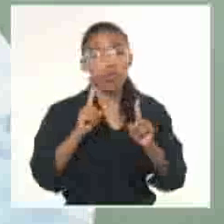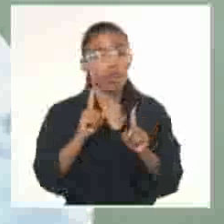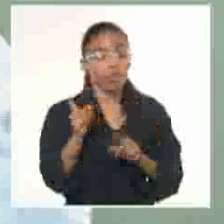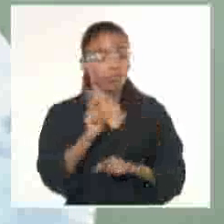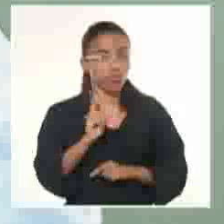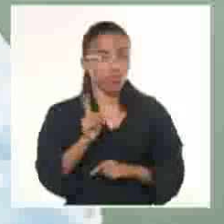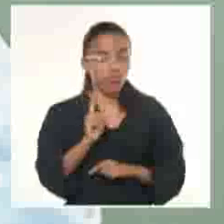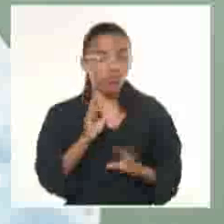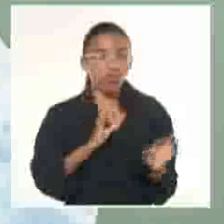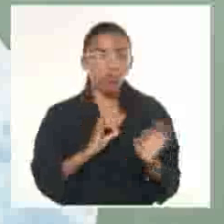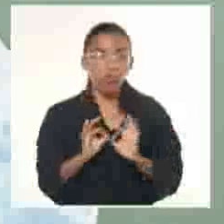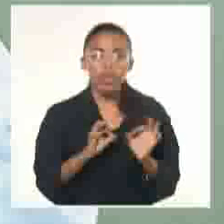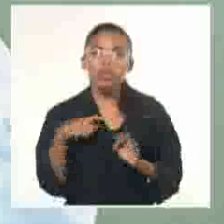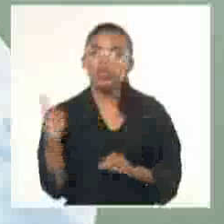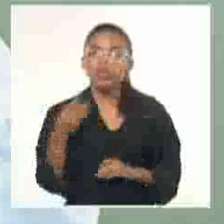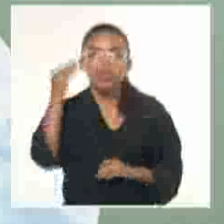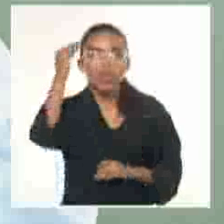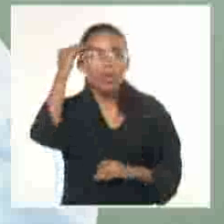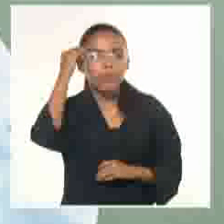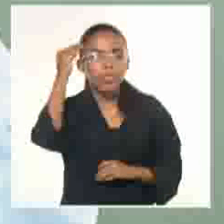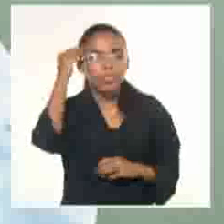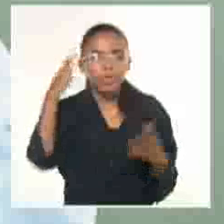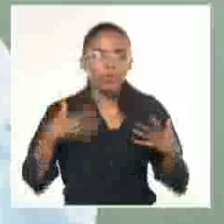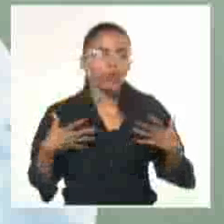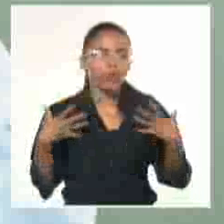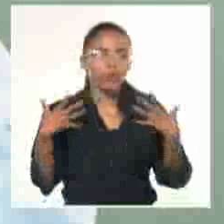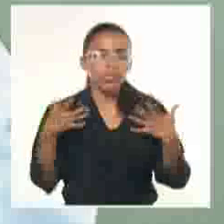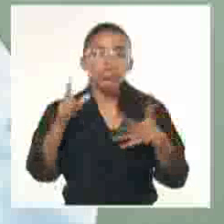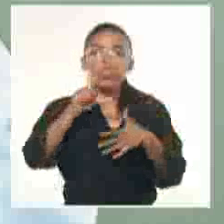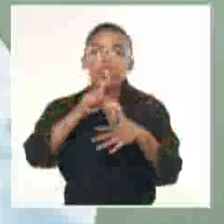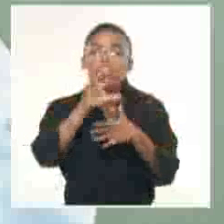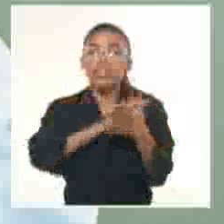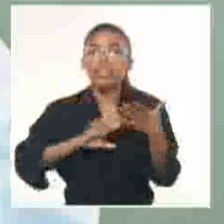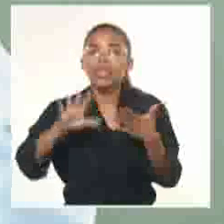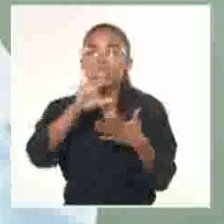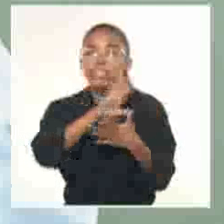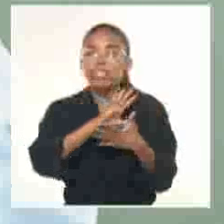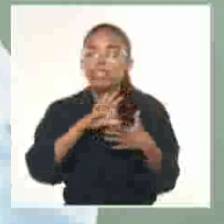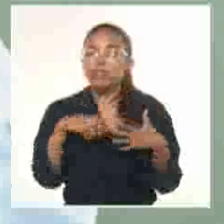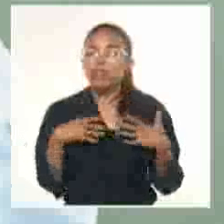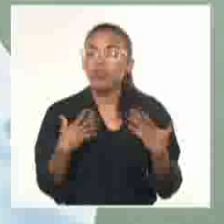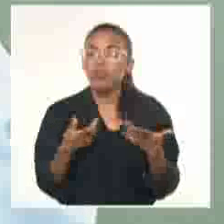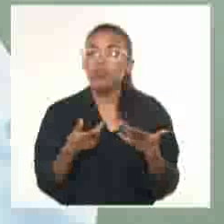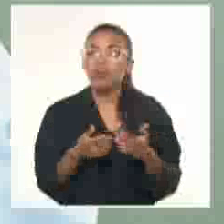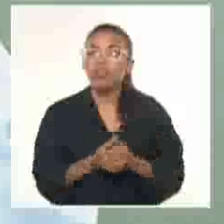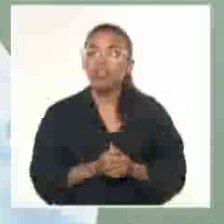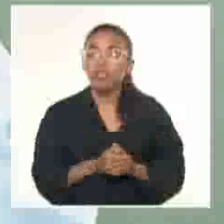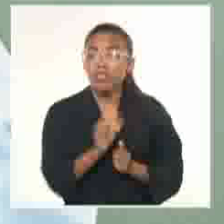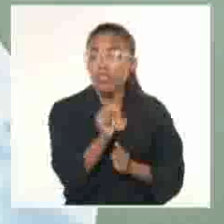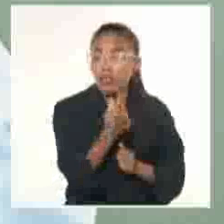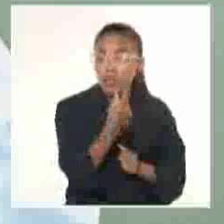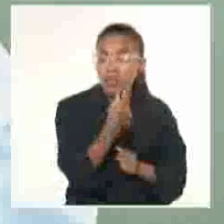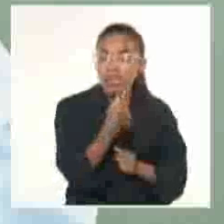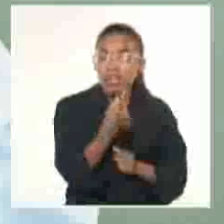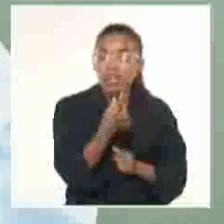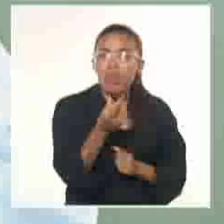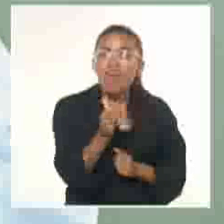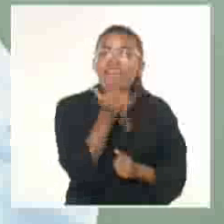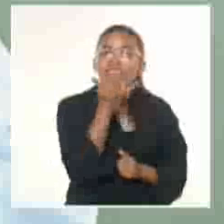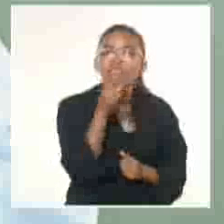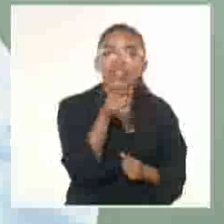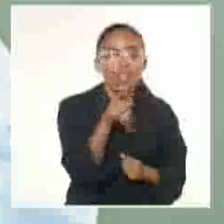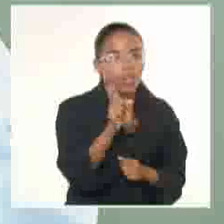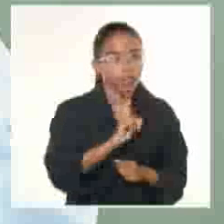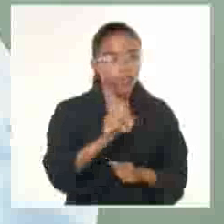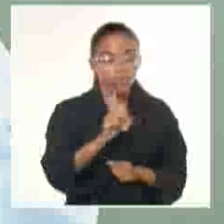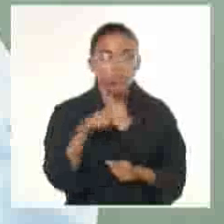aprendemos una expresión latina que es primum non nocere. Lo primero es no hacer daño. Y eso nos caracteriza siempre